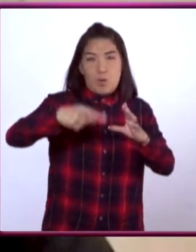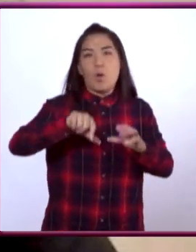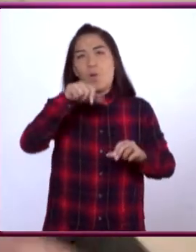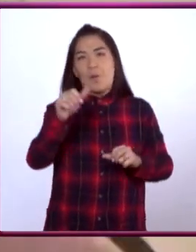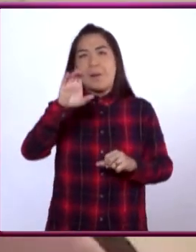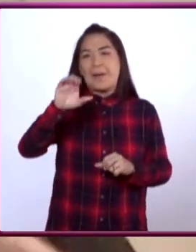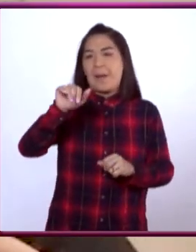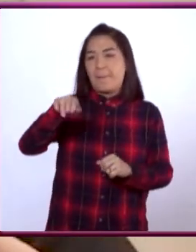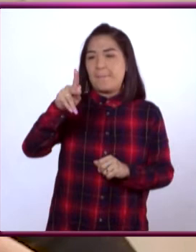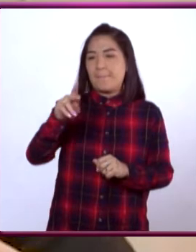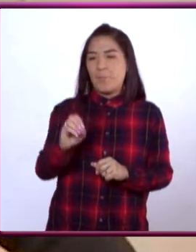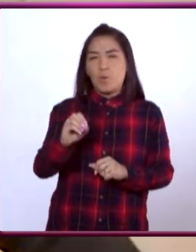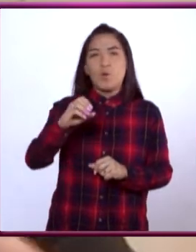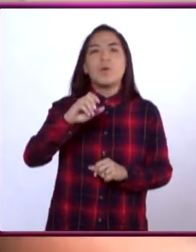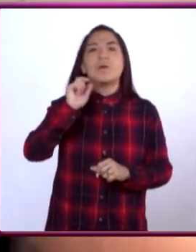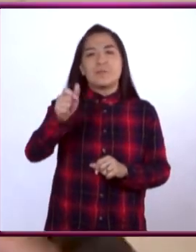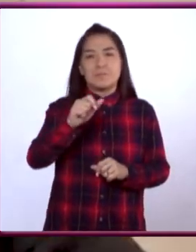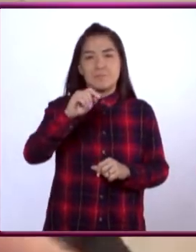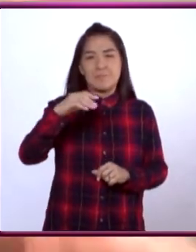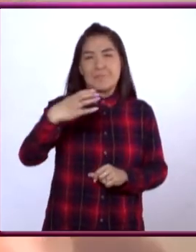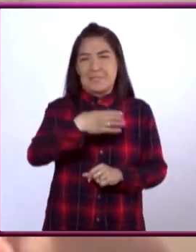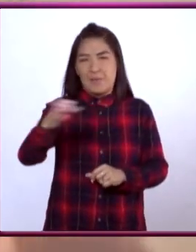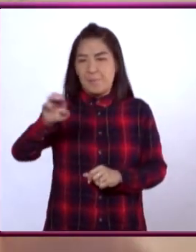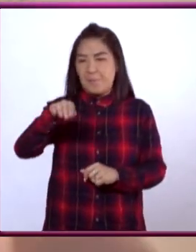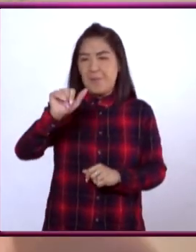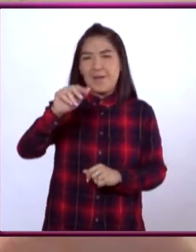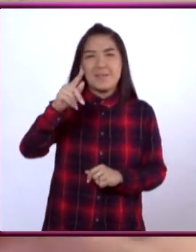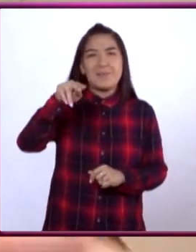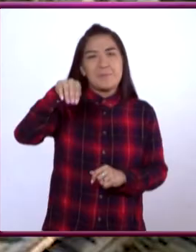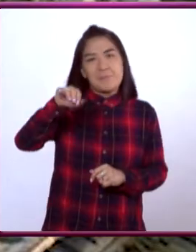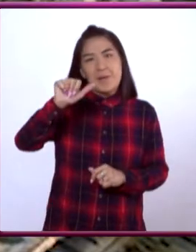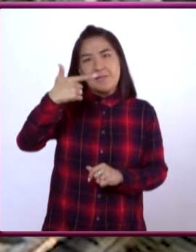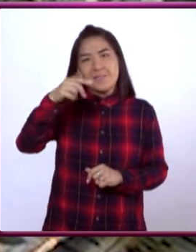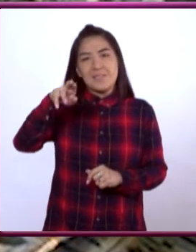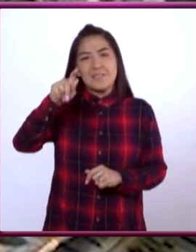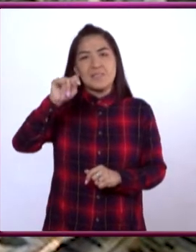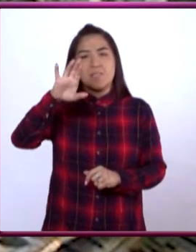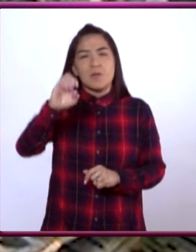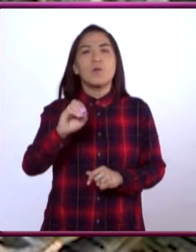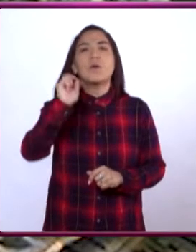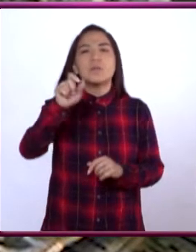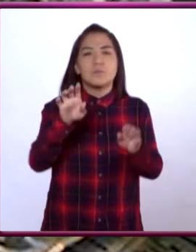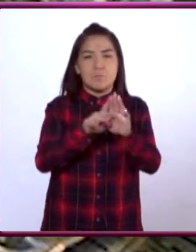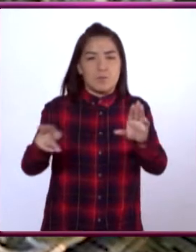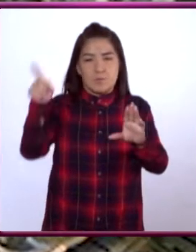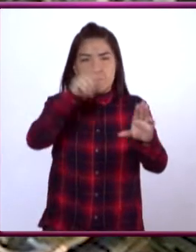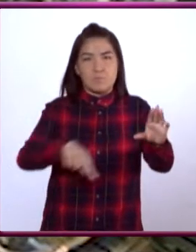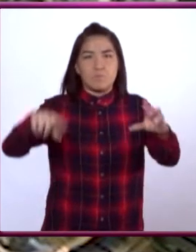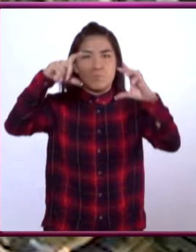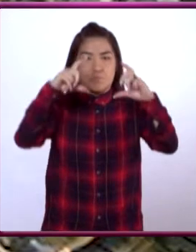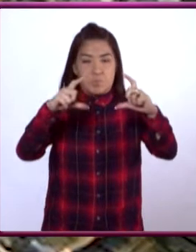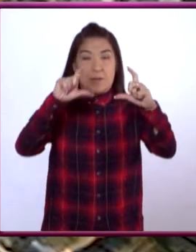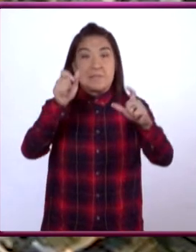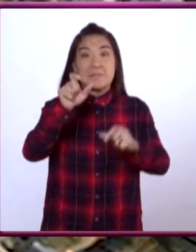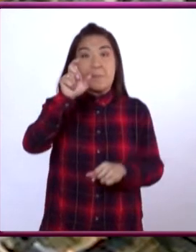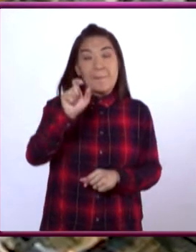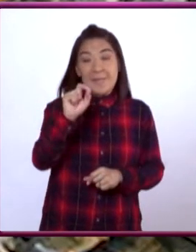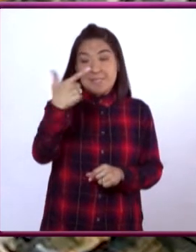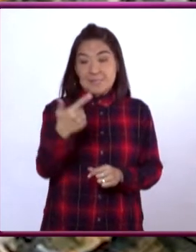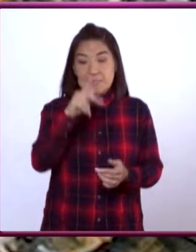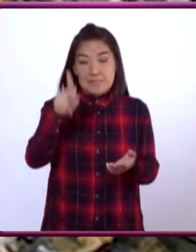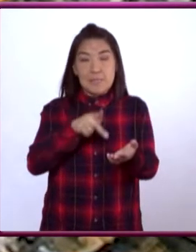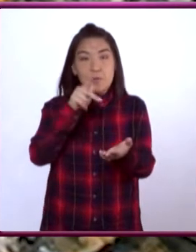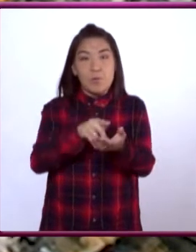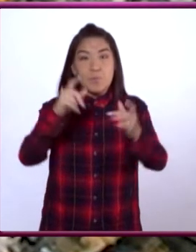velocidad, mientras que el campo magnético va a cambiar la dirección de la partícula. Entonces, el LHC es un círculo, una circunferencia